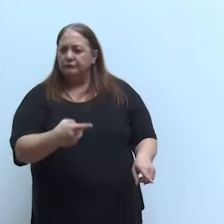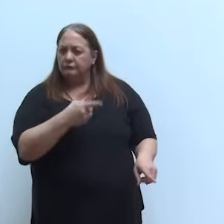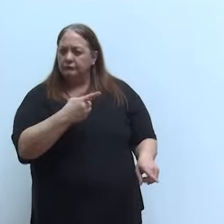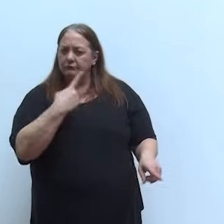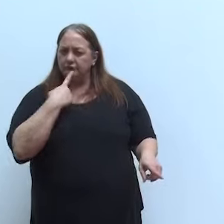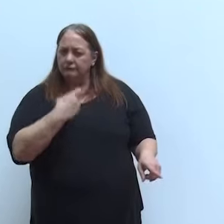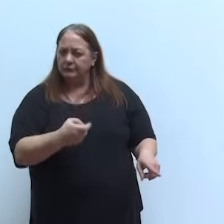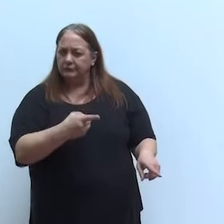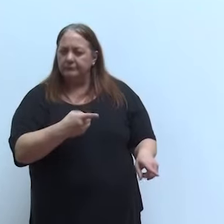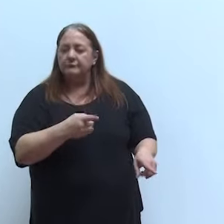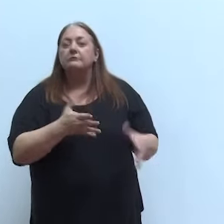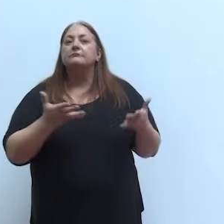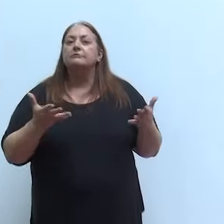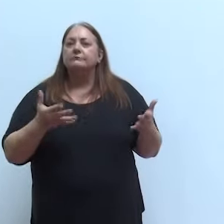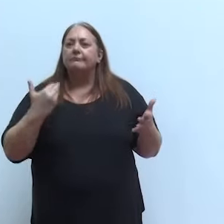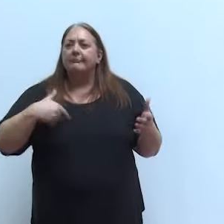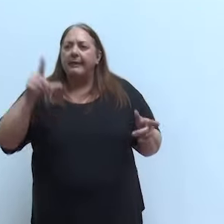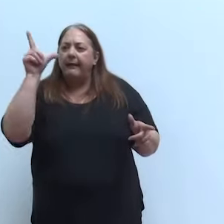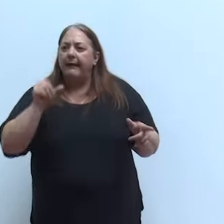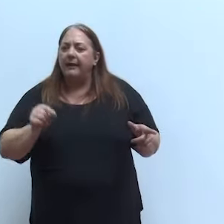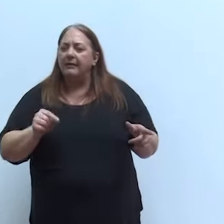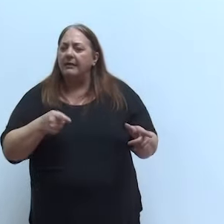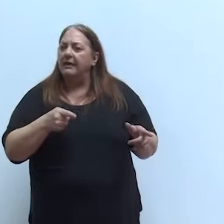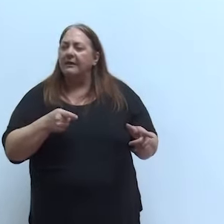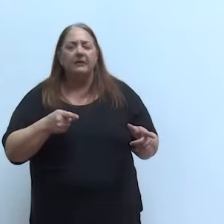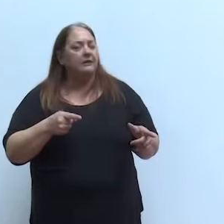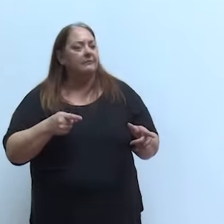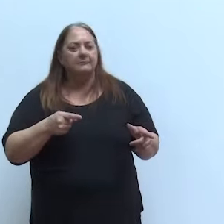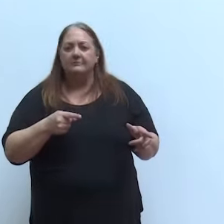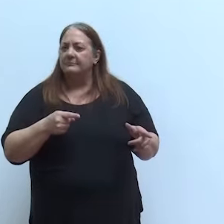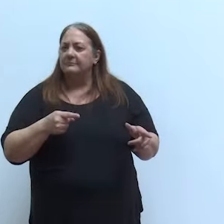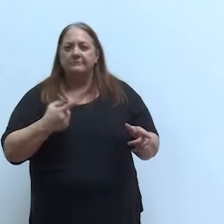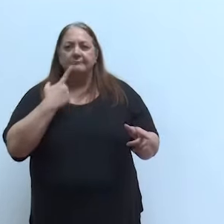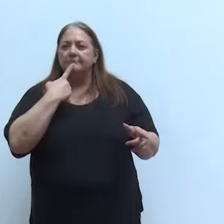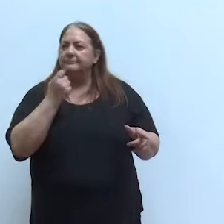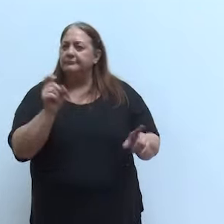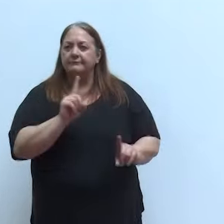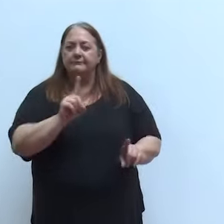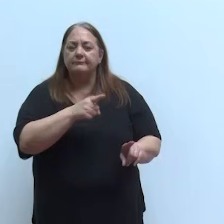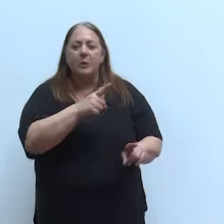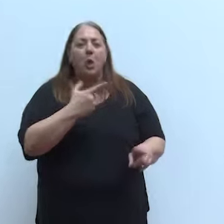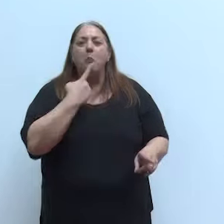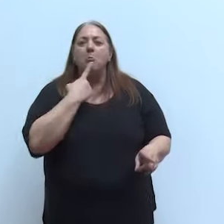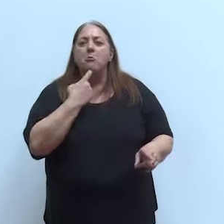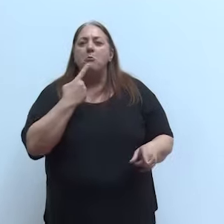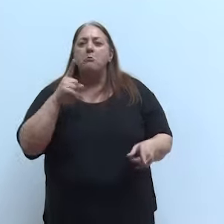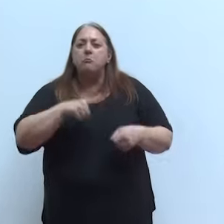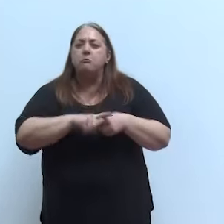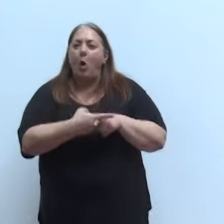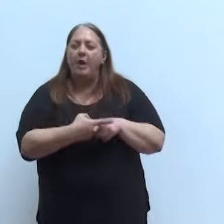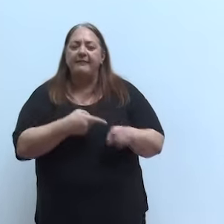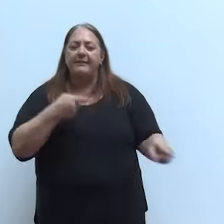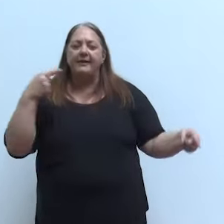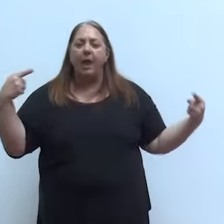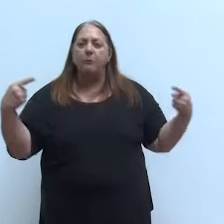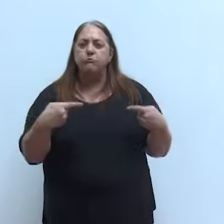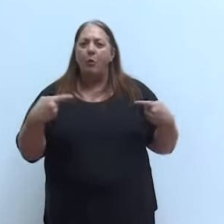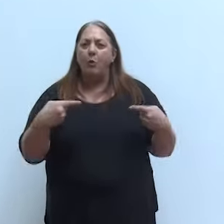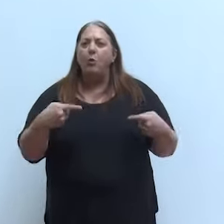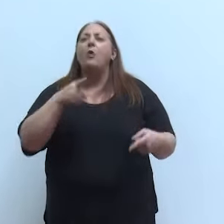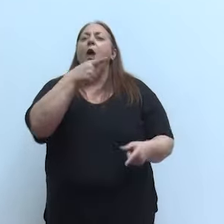es decir en Argentina no se verificó el fenómeno de la apoliticidad extendida que es algo que podemos ver en Europa en Estados